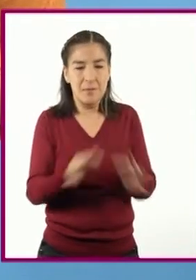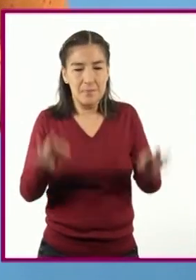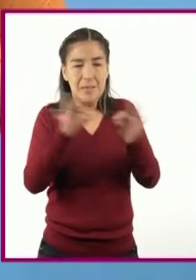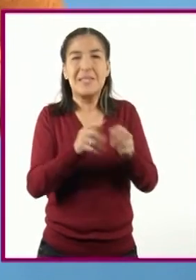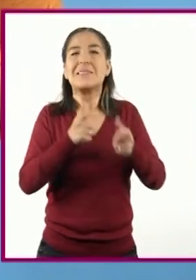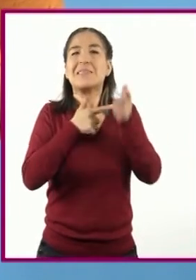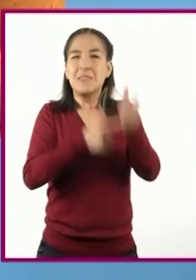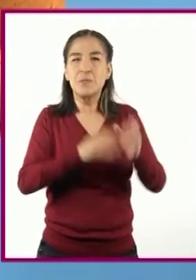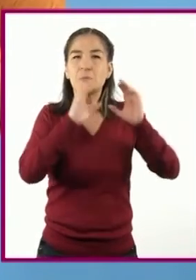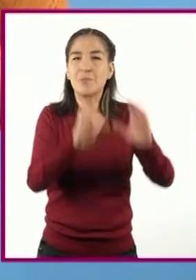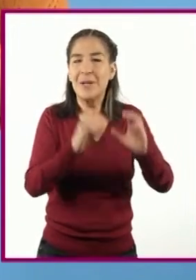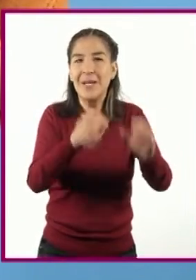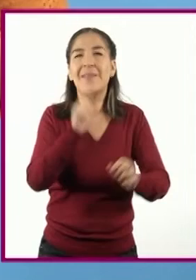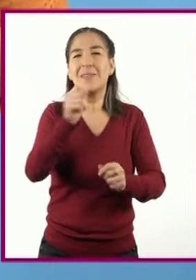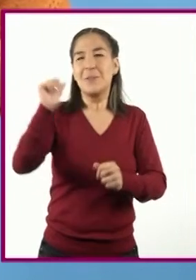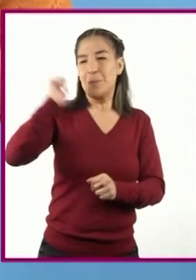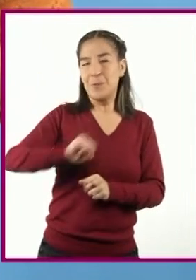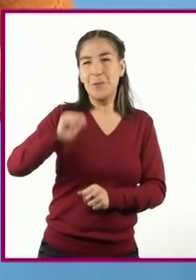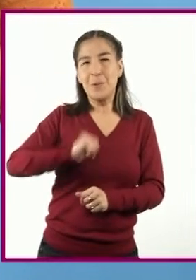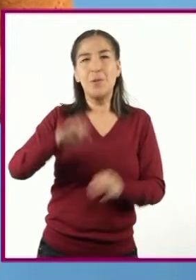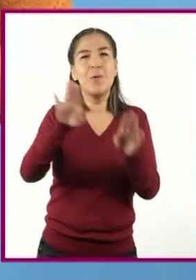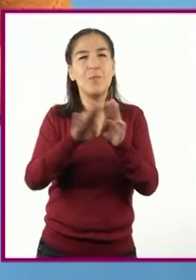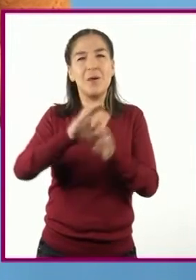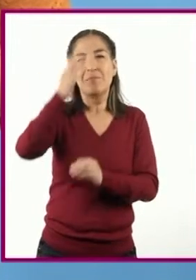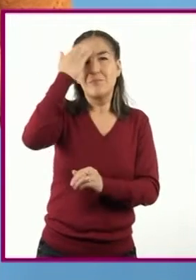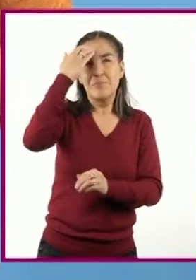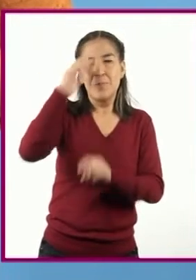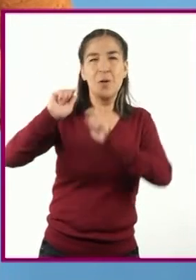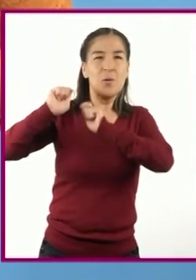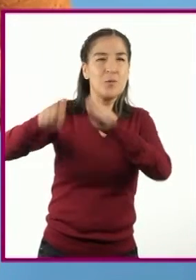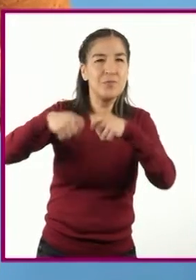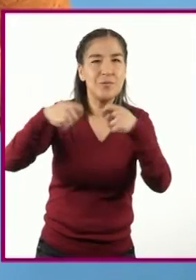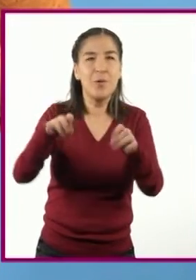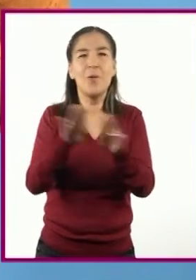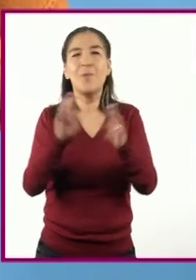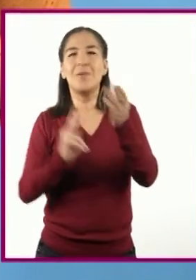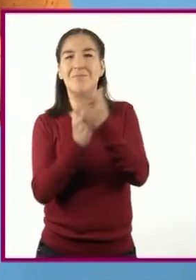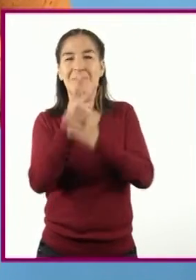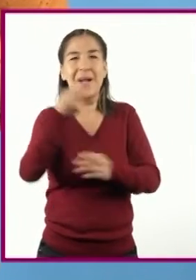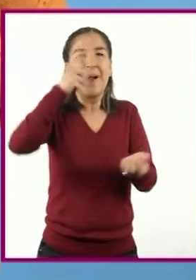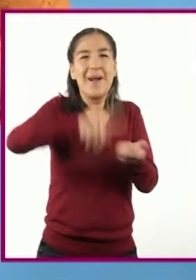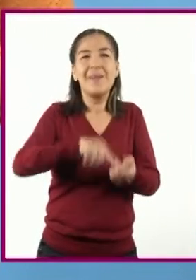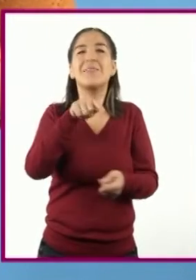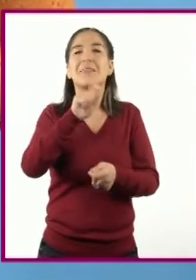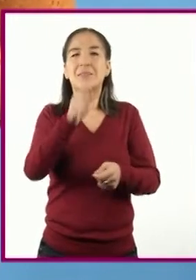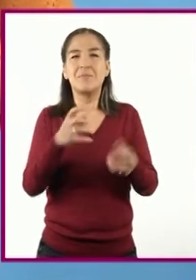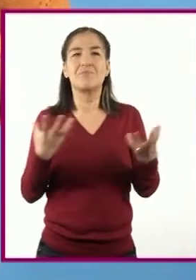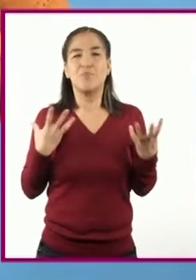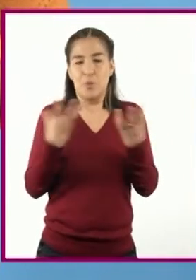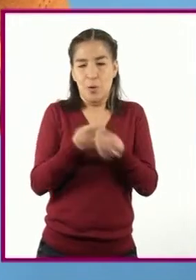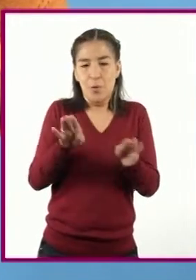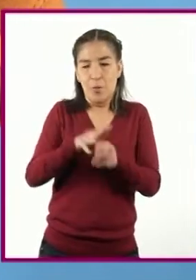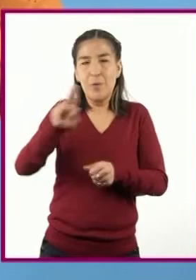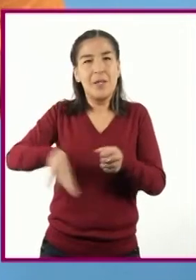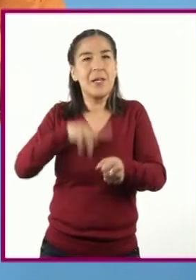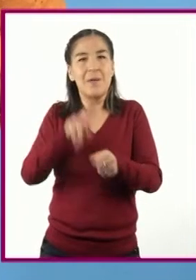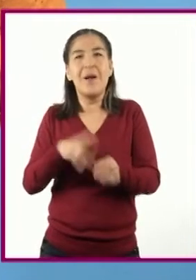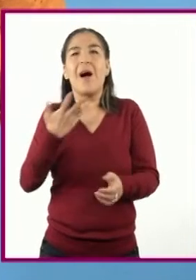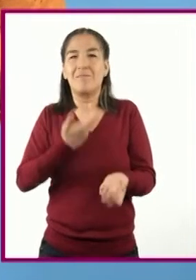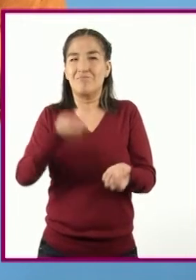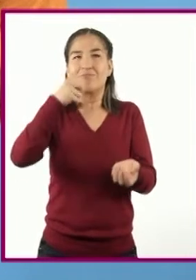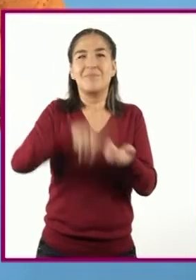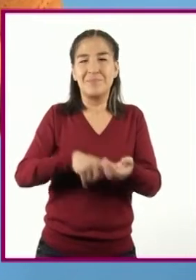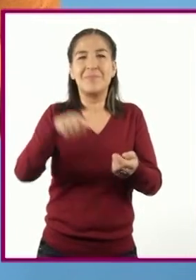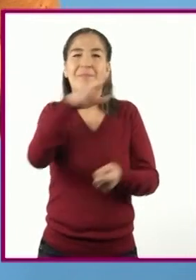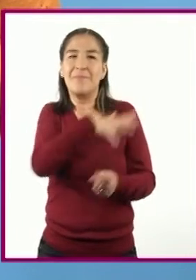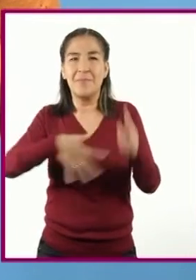conservar esos saberes, que parten del conocimiento del entorno cercano, de los recursos naturales que se tienen en la